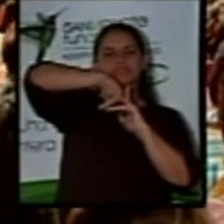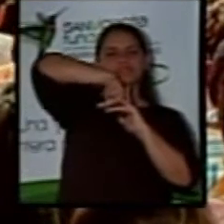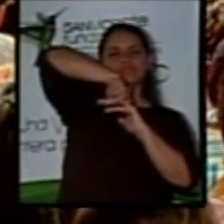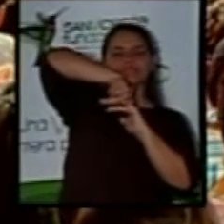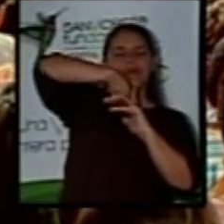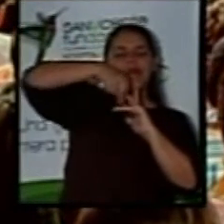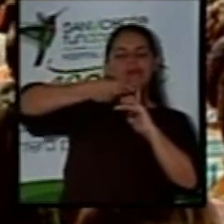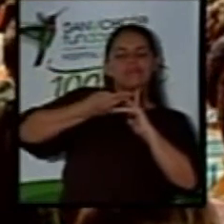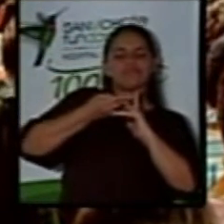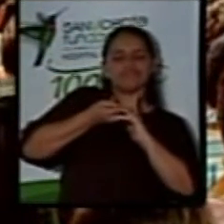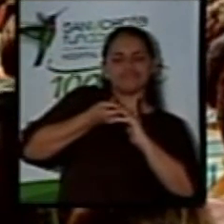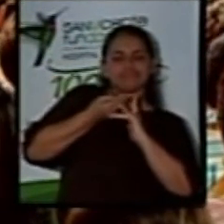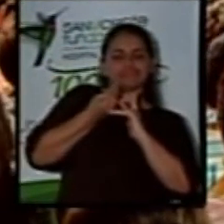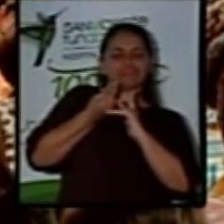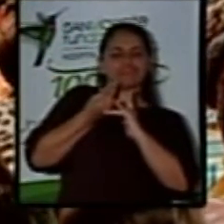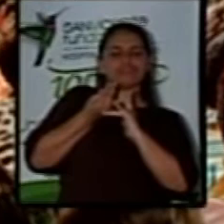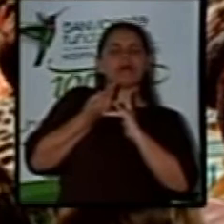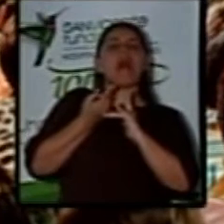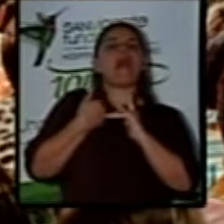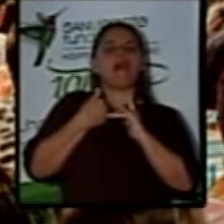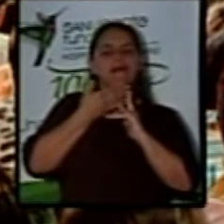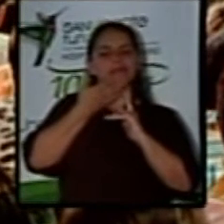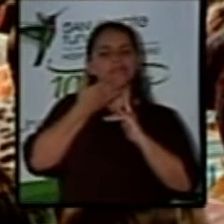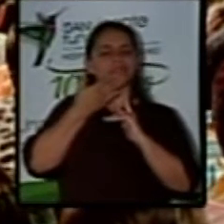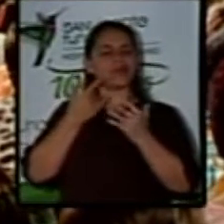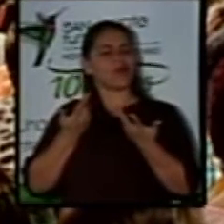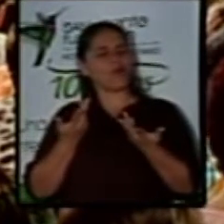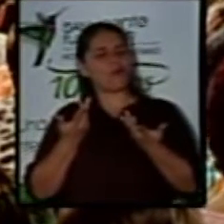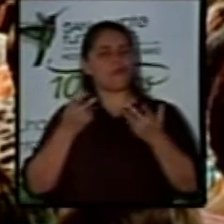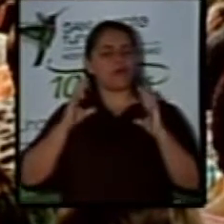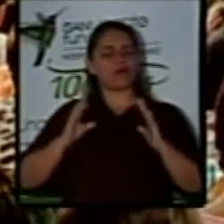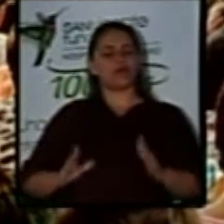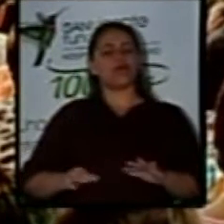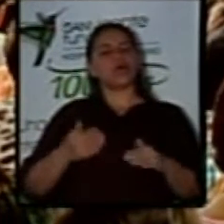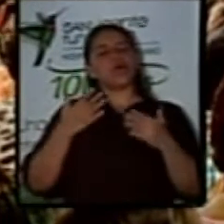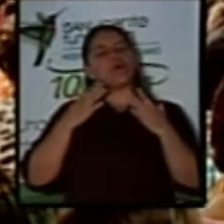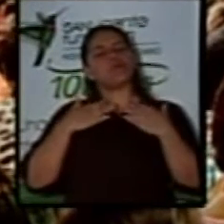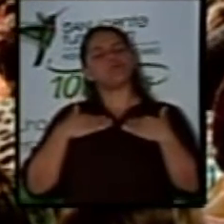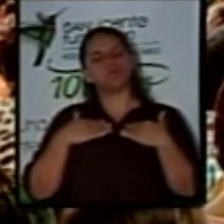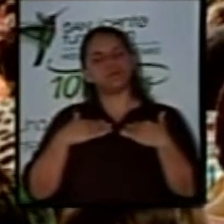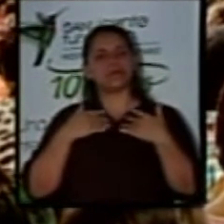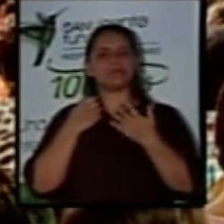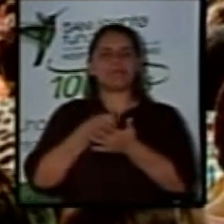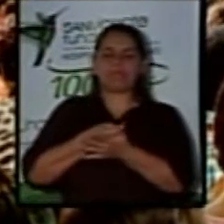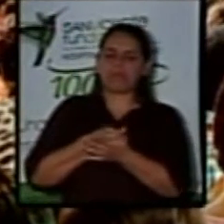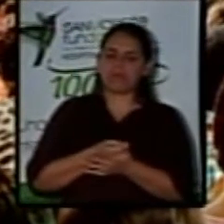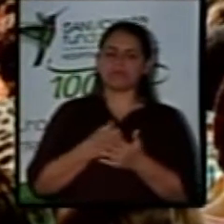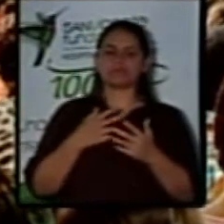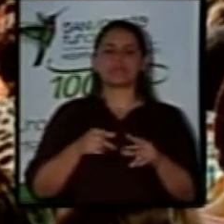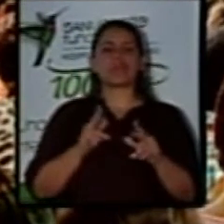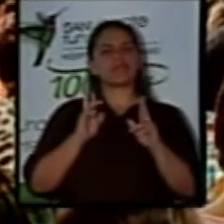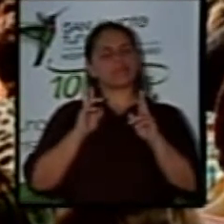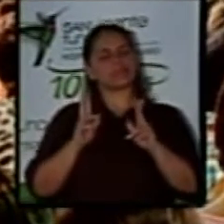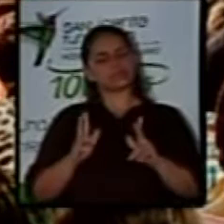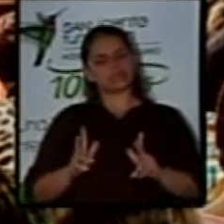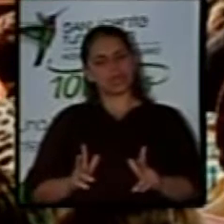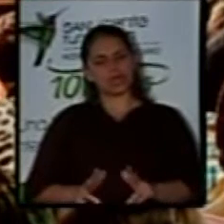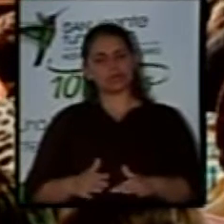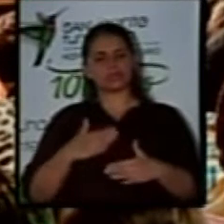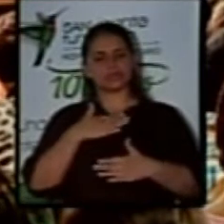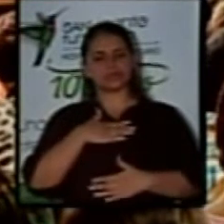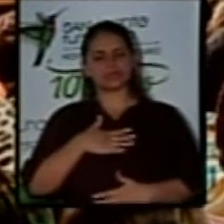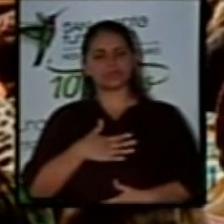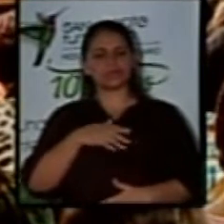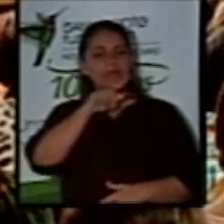día, 5 o 10 minuticos para mejorar el retorno venoso y disminuir la presión en nuestras venas. Descansos frecuentes y